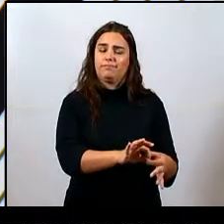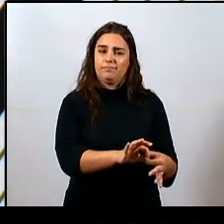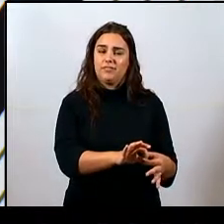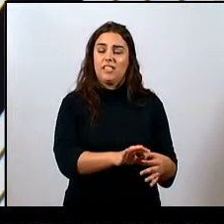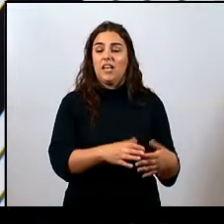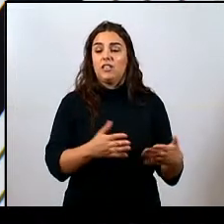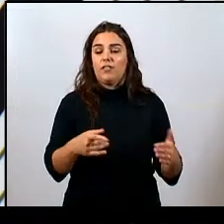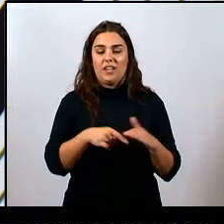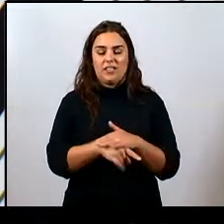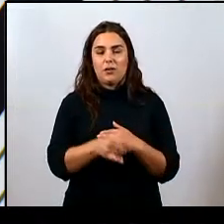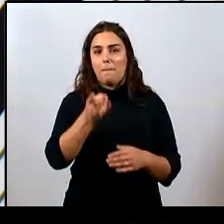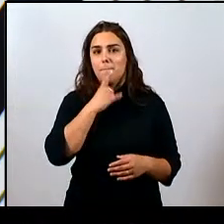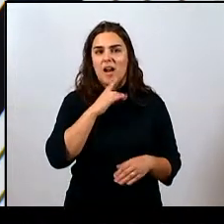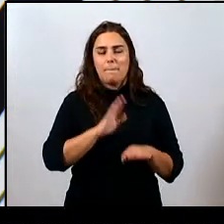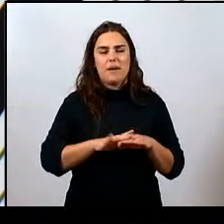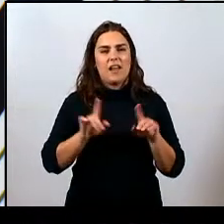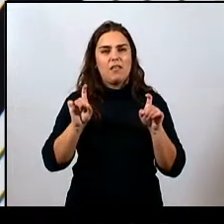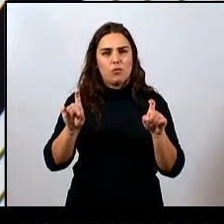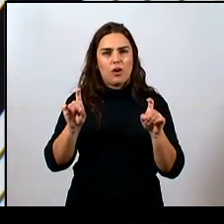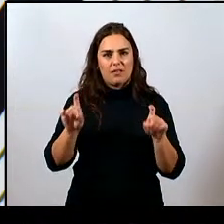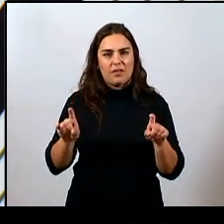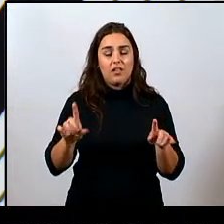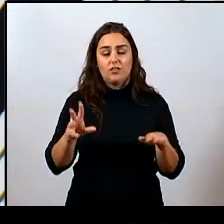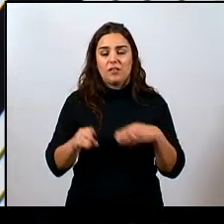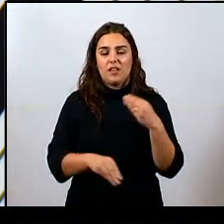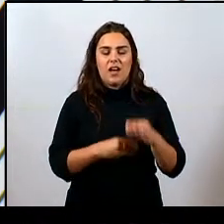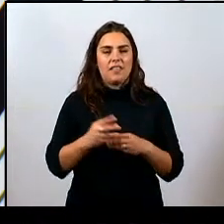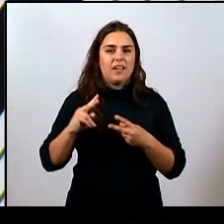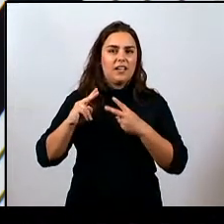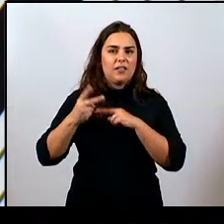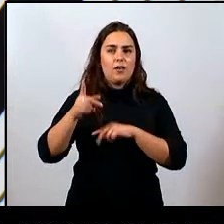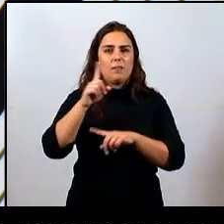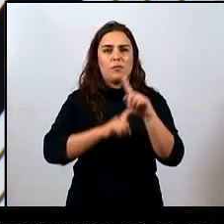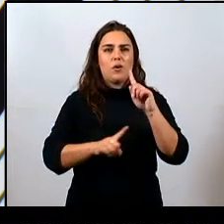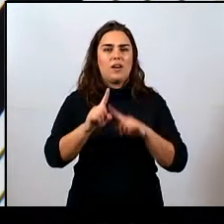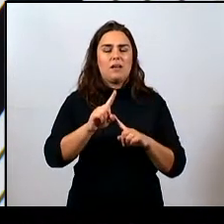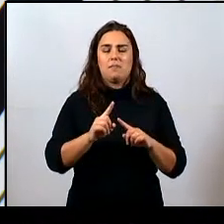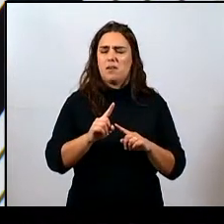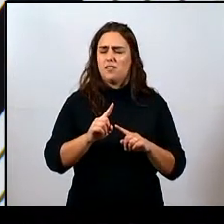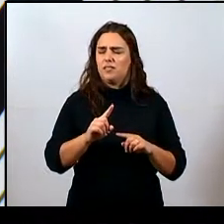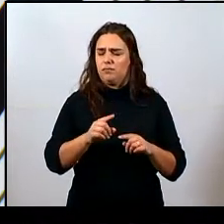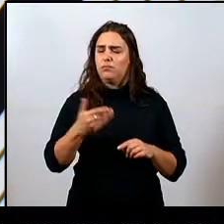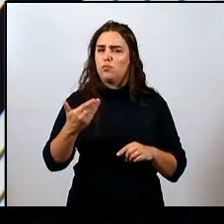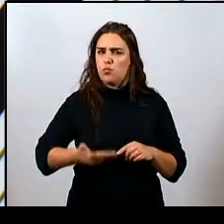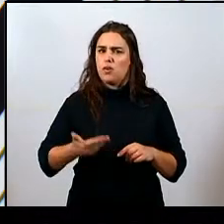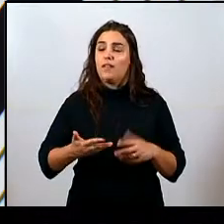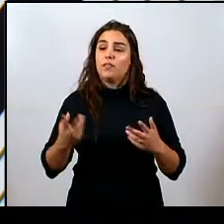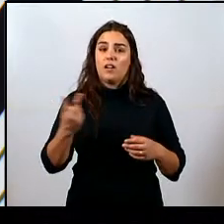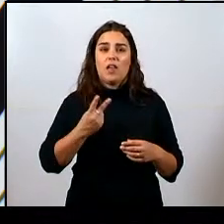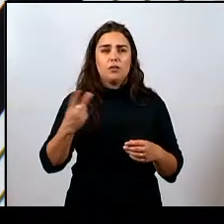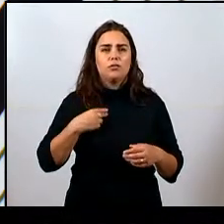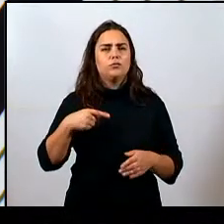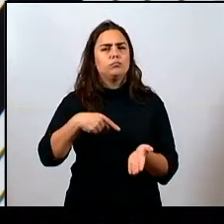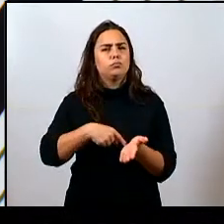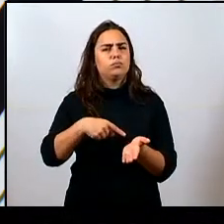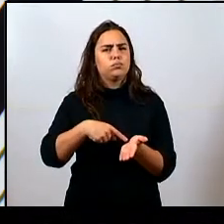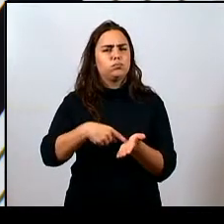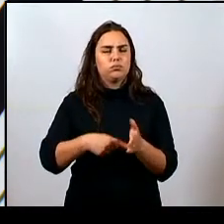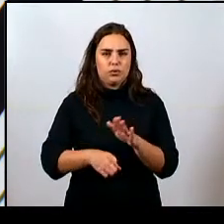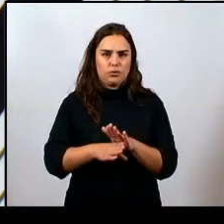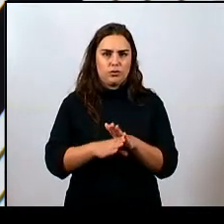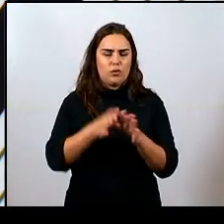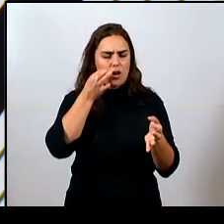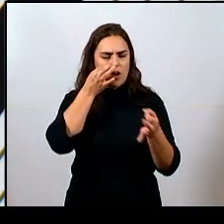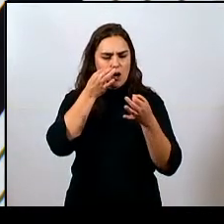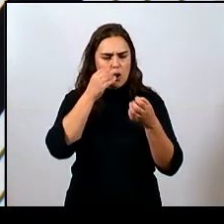mala gestión de la educación, hacen que sean generaciones con problemas extraordinarios. Así que las dos comunidades vamos a seguir insistiendo en el rigor,